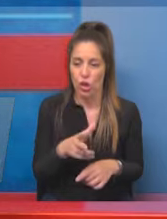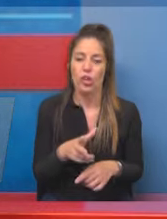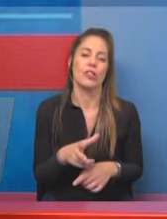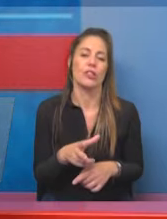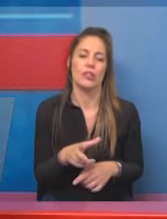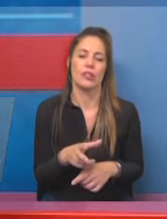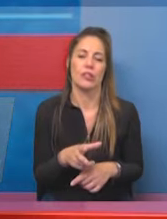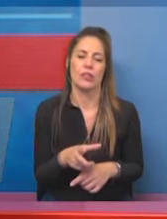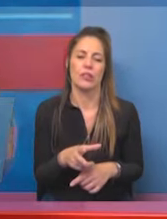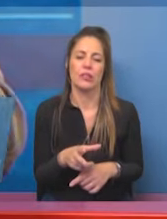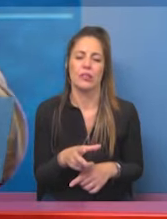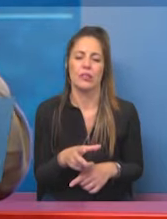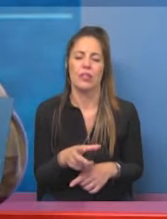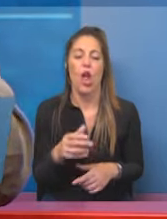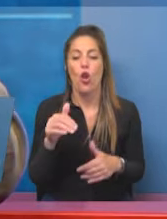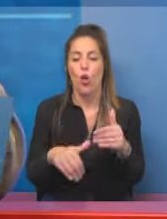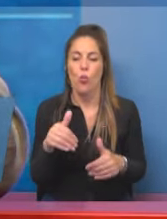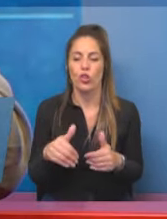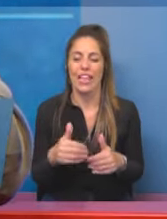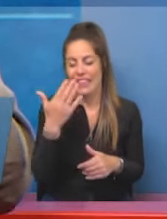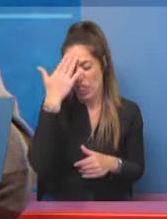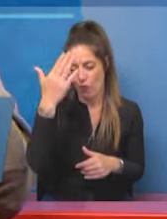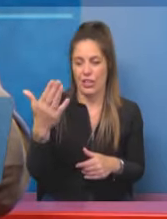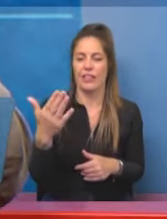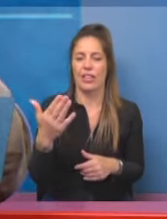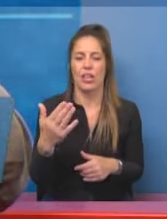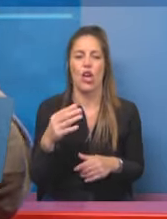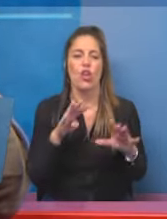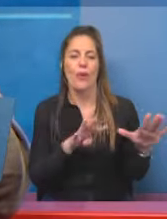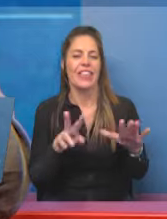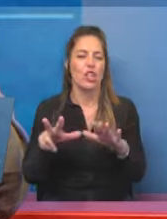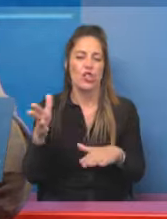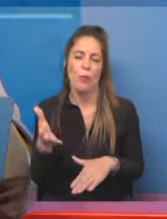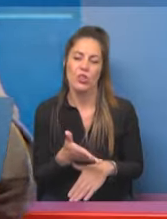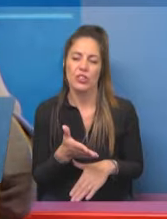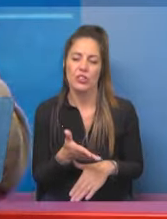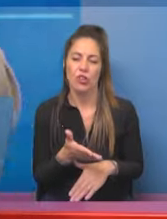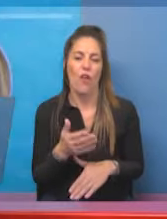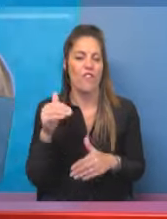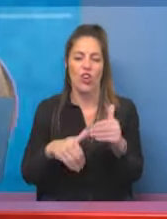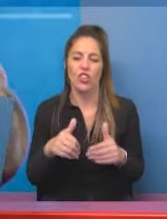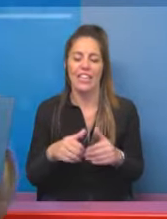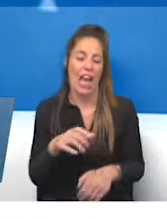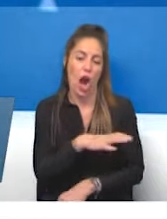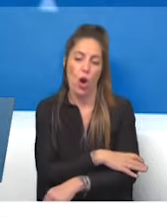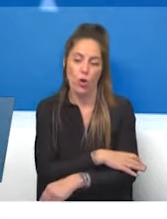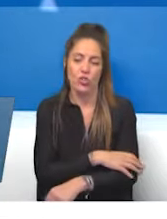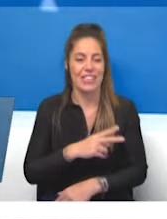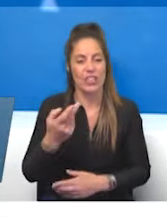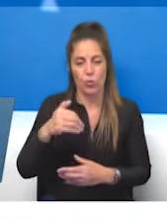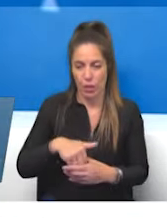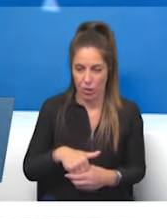este bueno los votantes del frente amplio un 98 votarían a orsi en la segunda